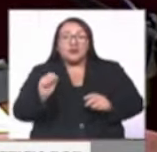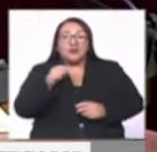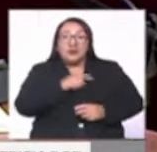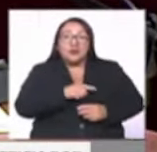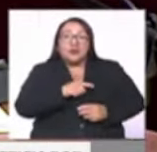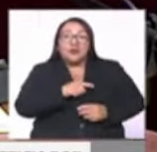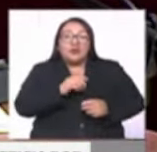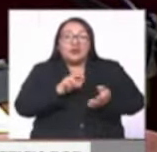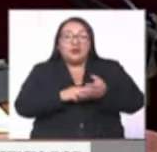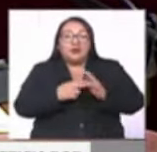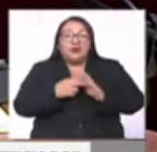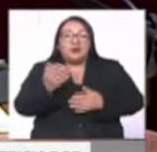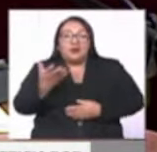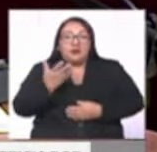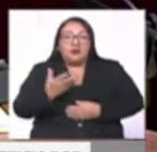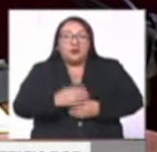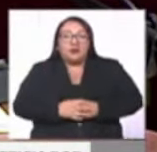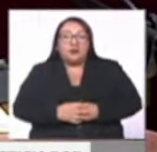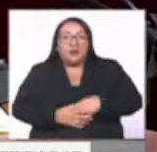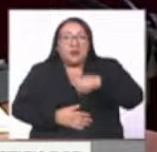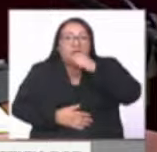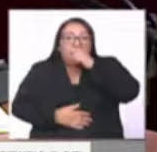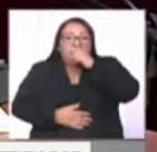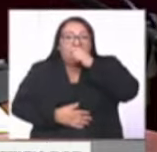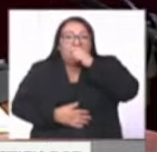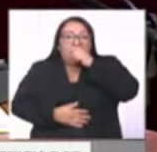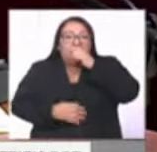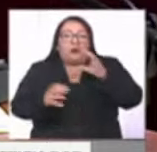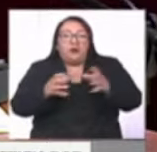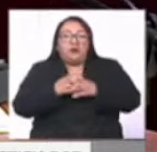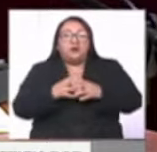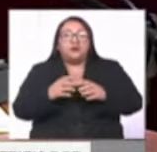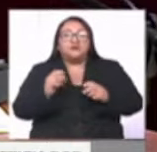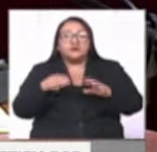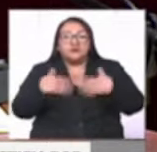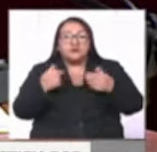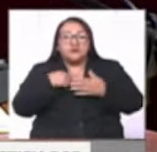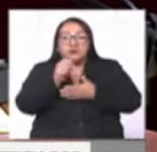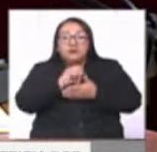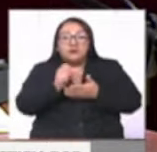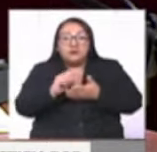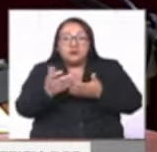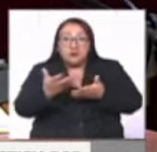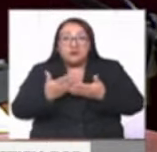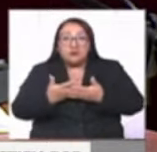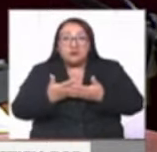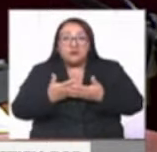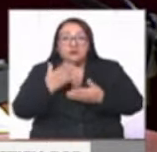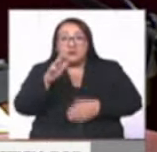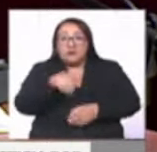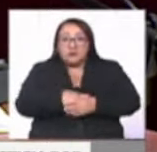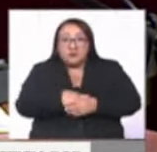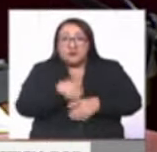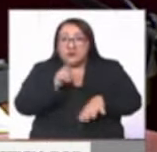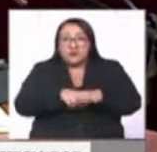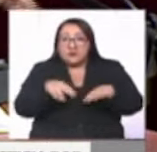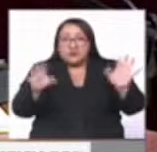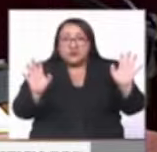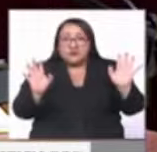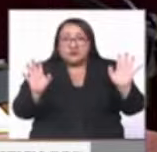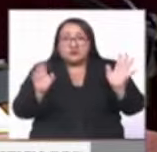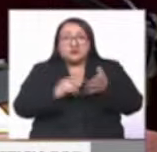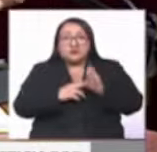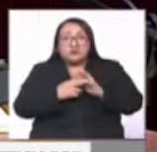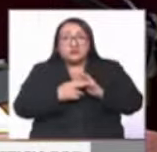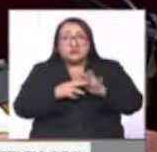hubiera querido que esa posición Prime debió dejarlo por escrito emitir su voto singular decir